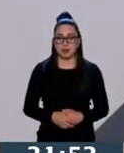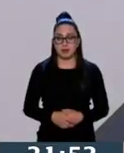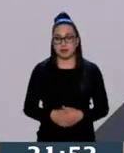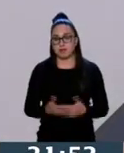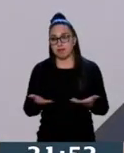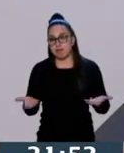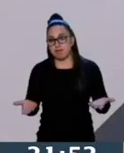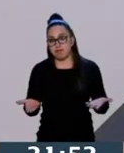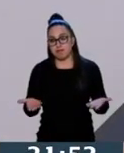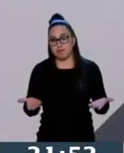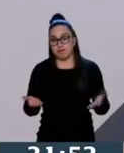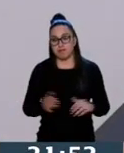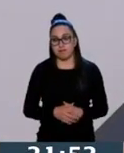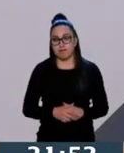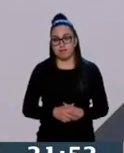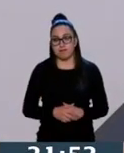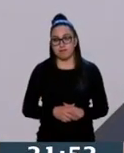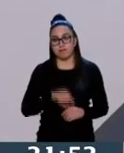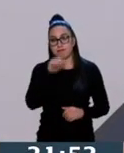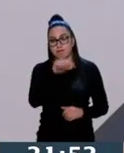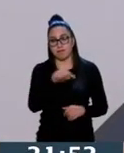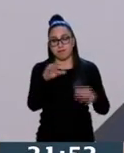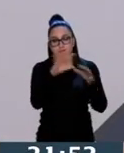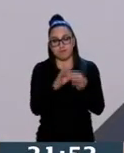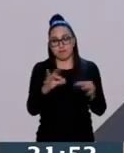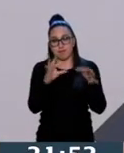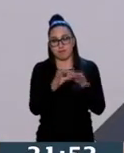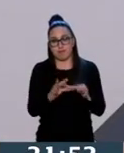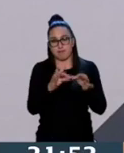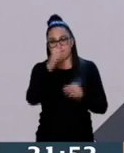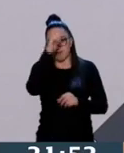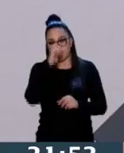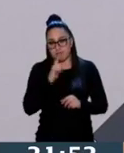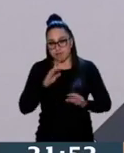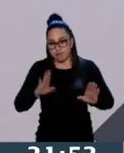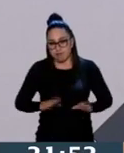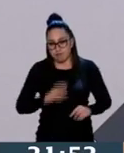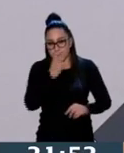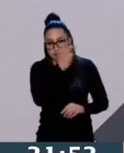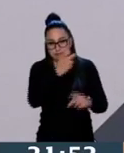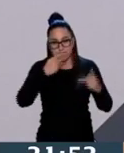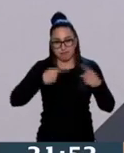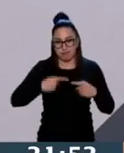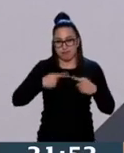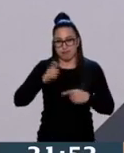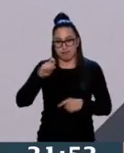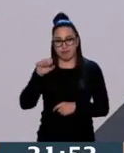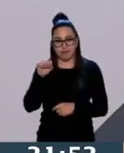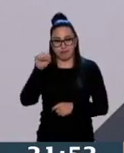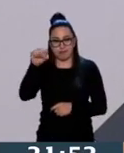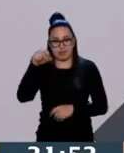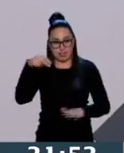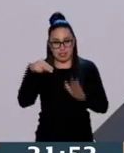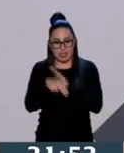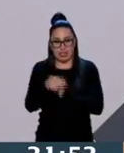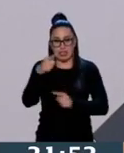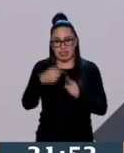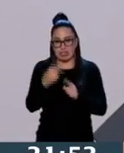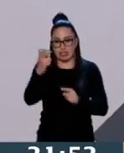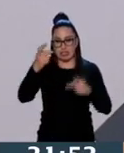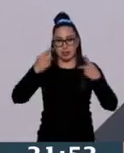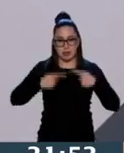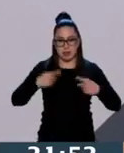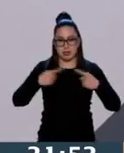Bueno, ahí está esta semblanza, este perfil que nos da un poquito más de información sobre quién es este personaje que